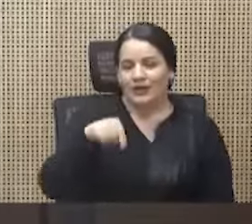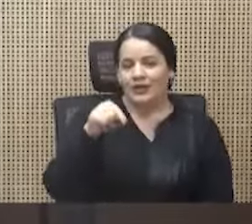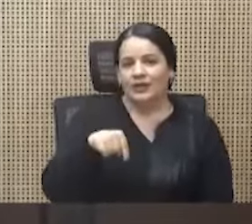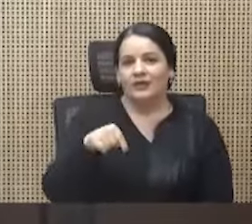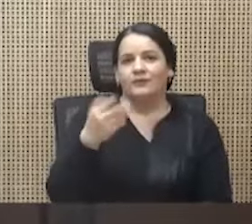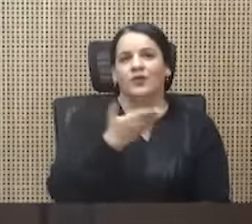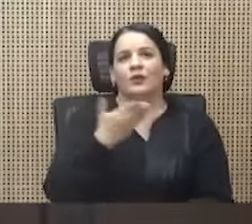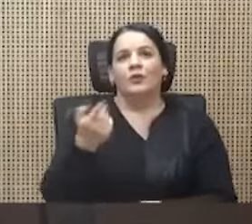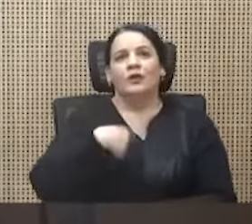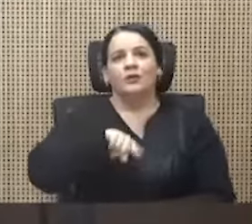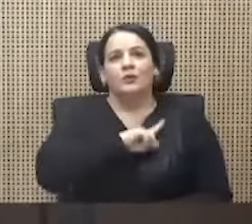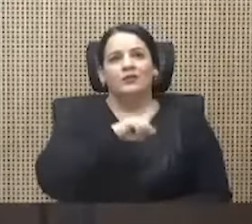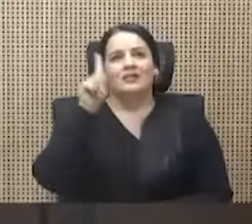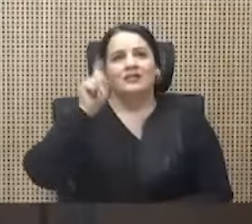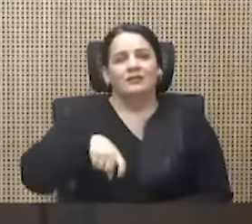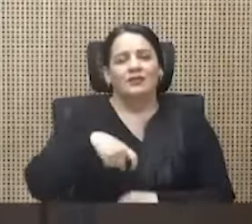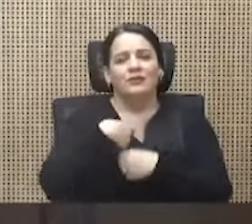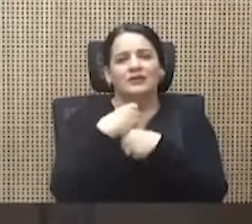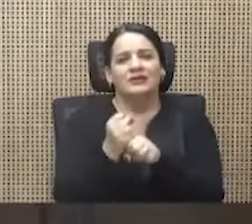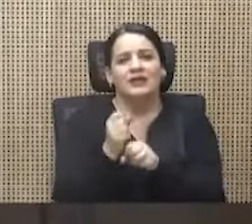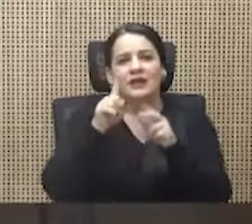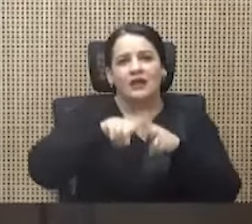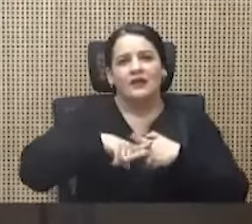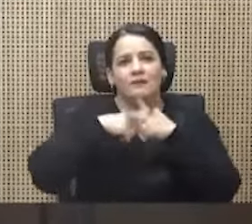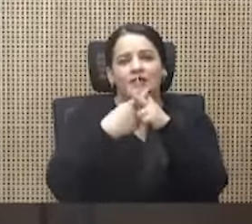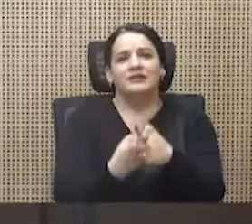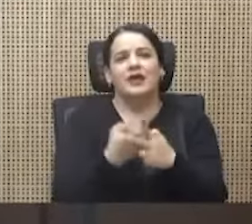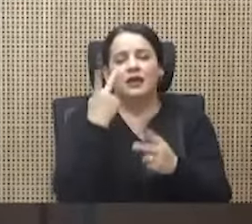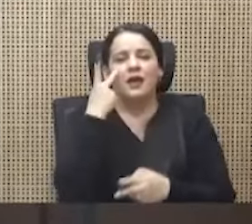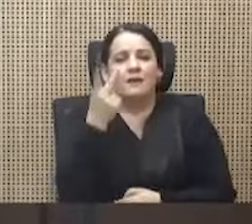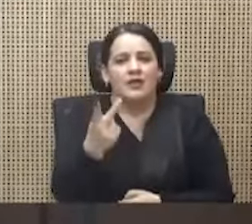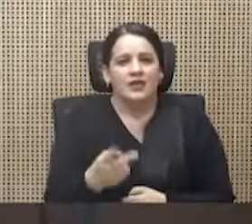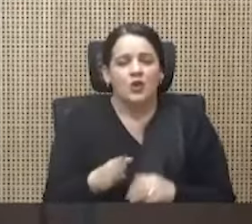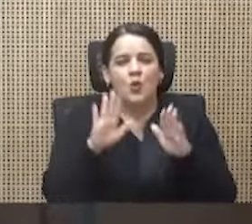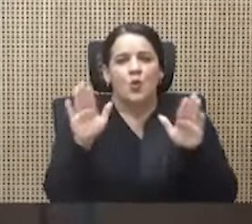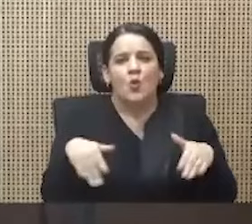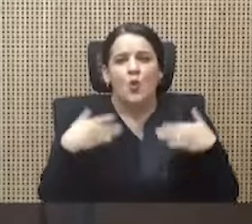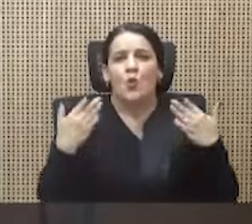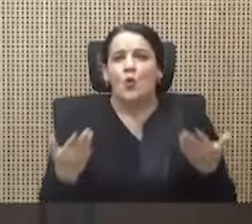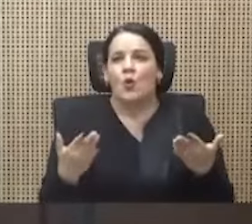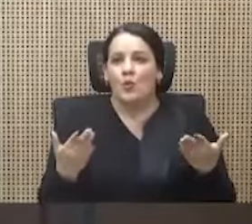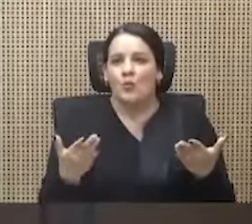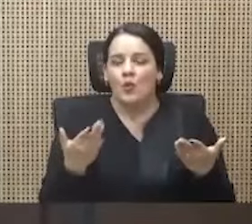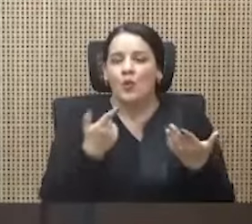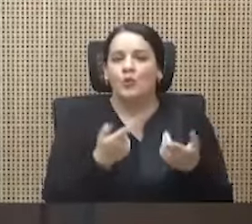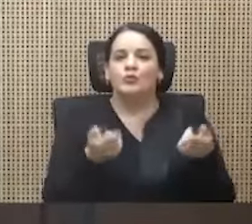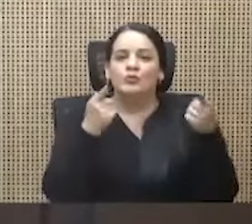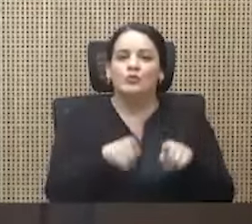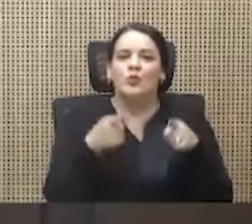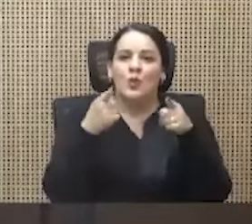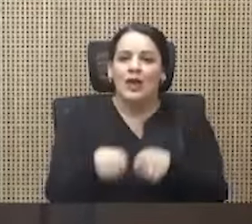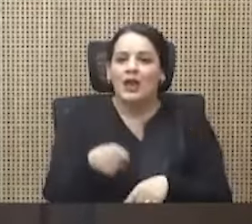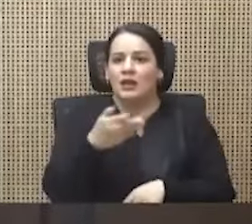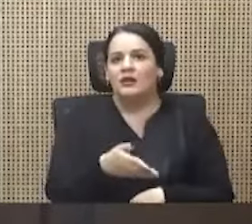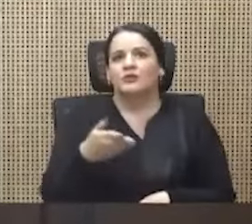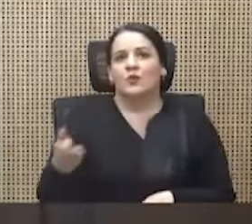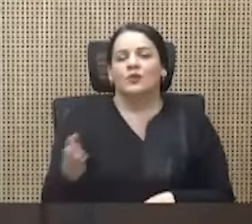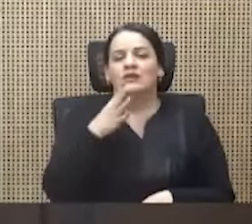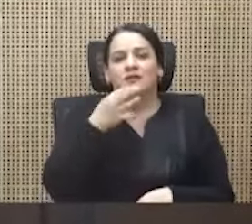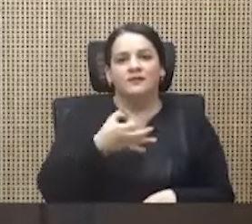lo que tenemos que hacer es empezar a ver cómo se dan las cosas en